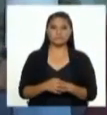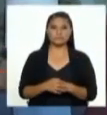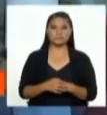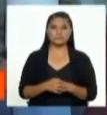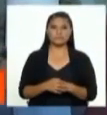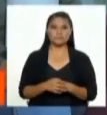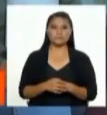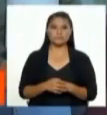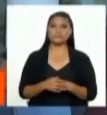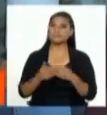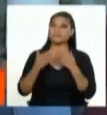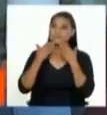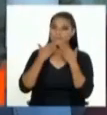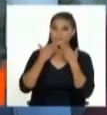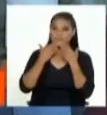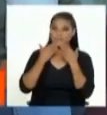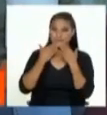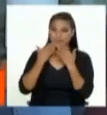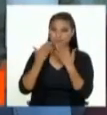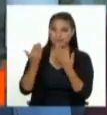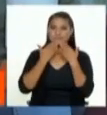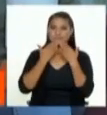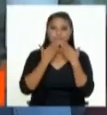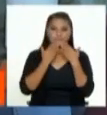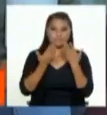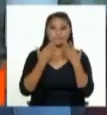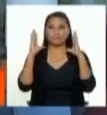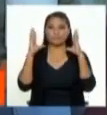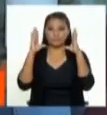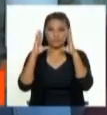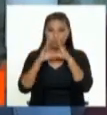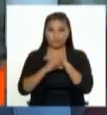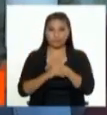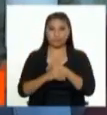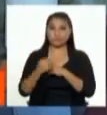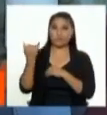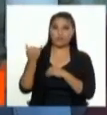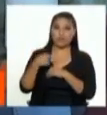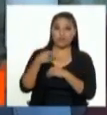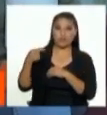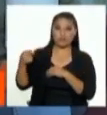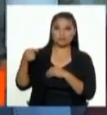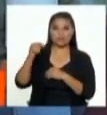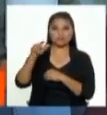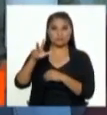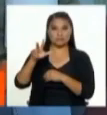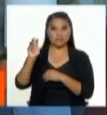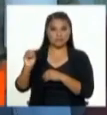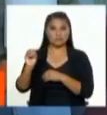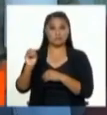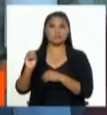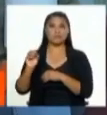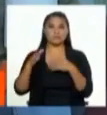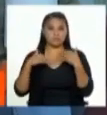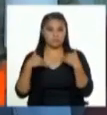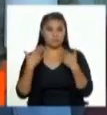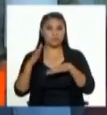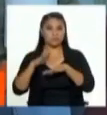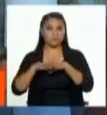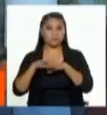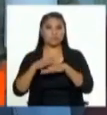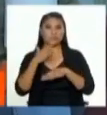Gracias, Romy. Gracias, Gastón. Buenas noches. Hasta este 30, el Ejecutivo tiene la posibilidad